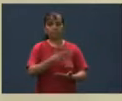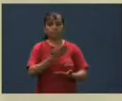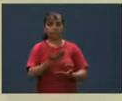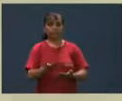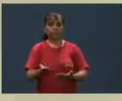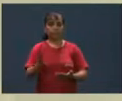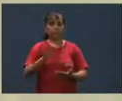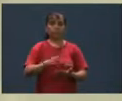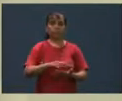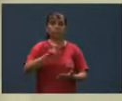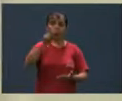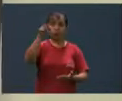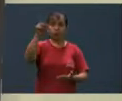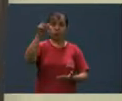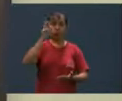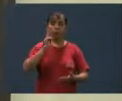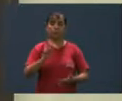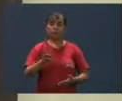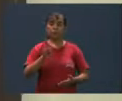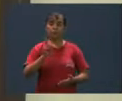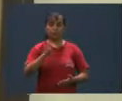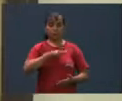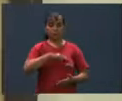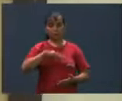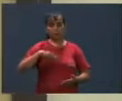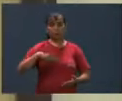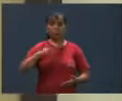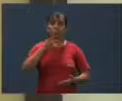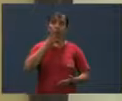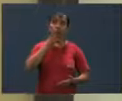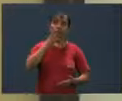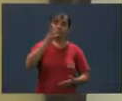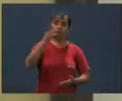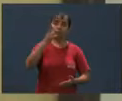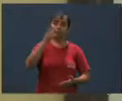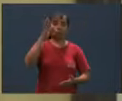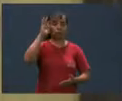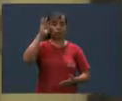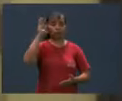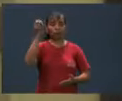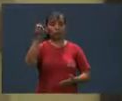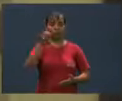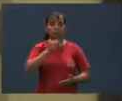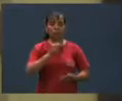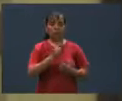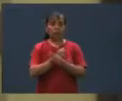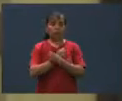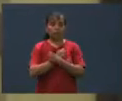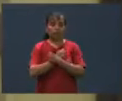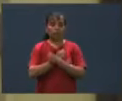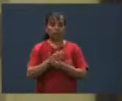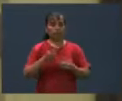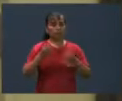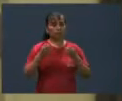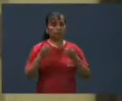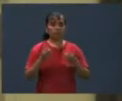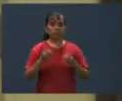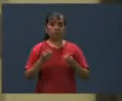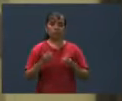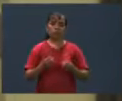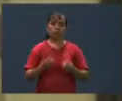Tú que siempre nos perdona, porque nos